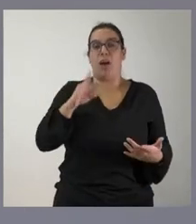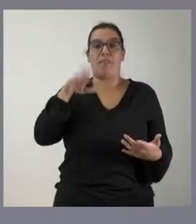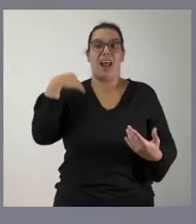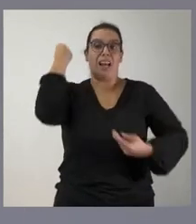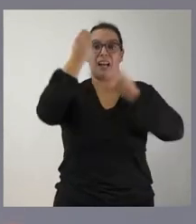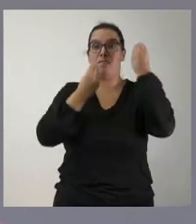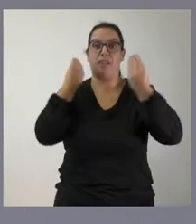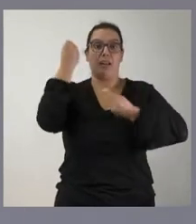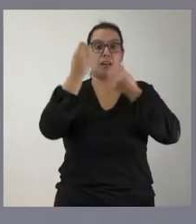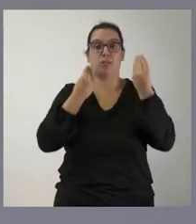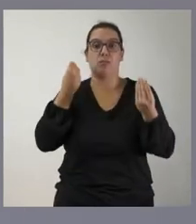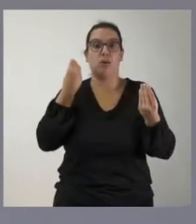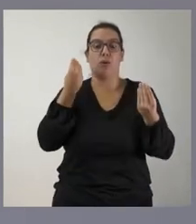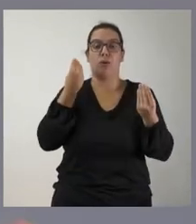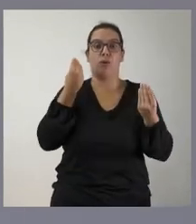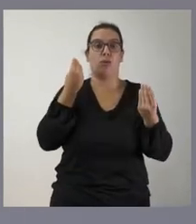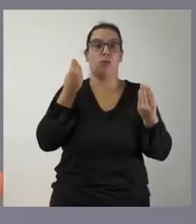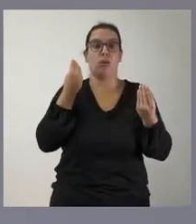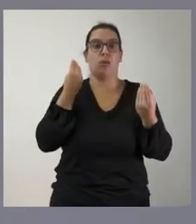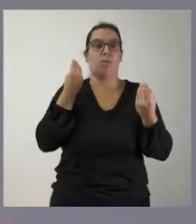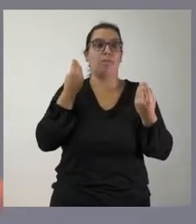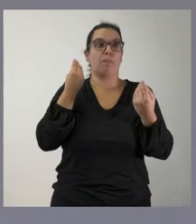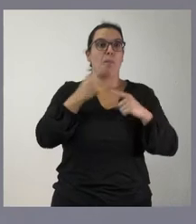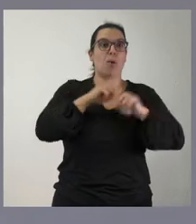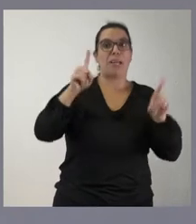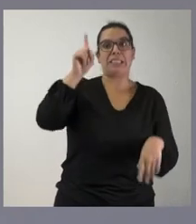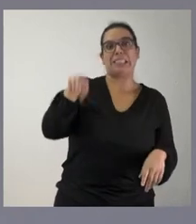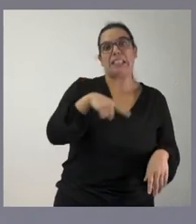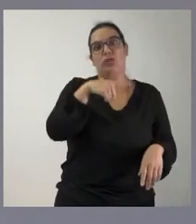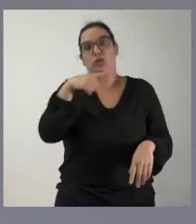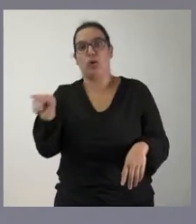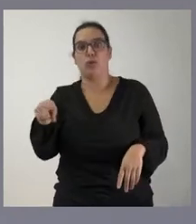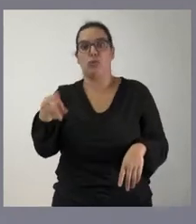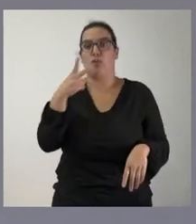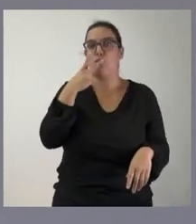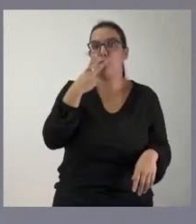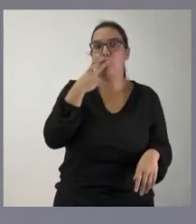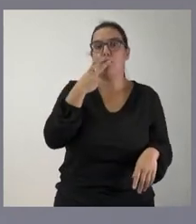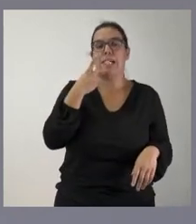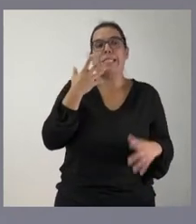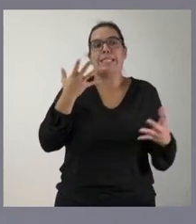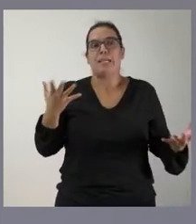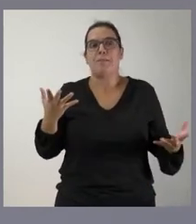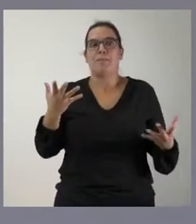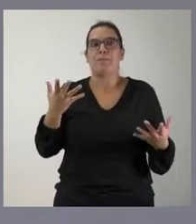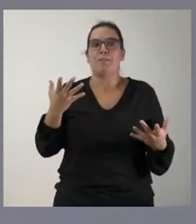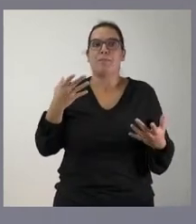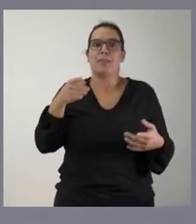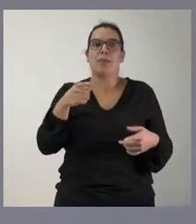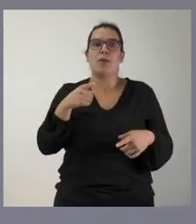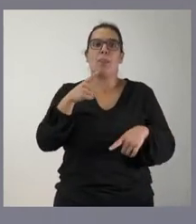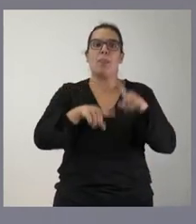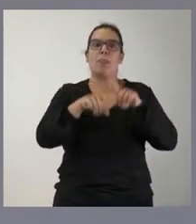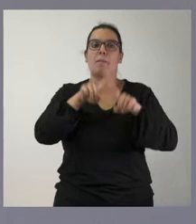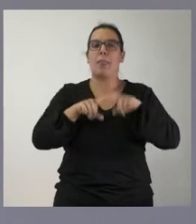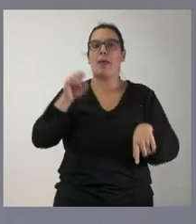en el ámbito de la prohibición o no del consumo de tabaco pues tiene una visión más de una perspectiva